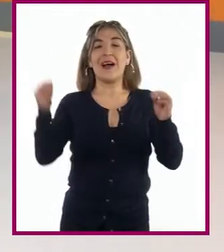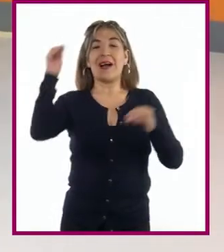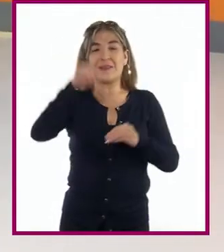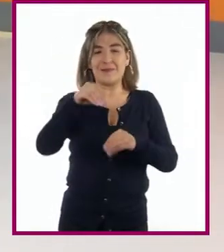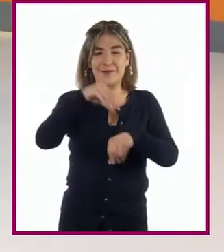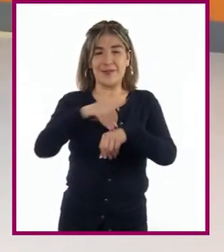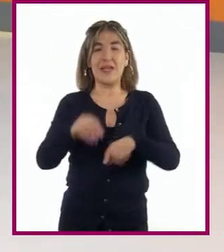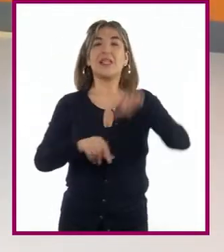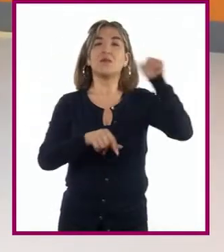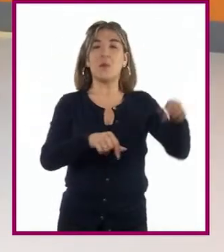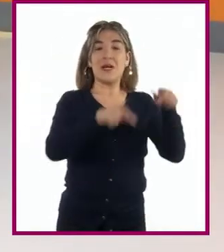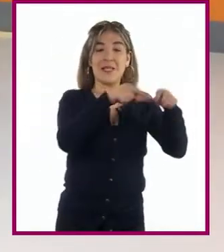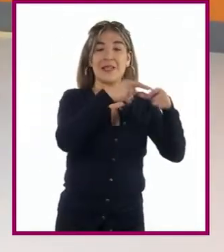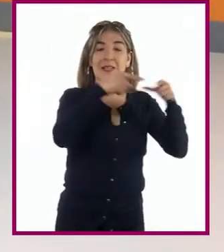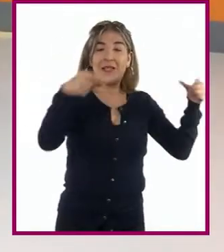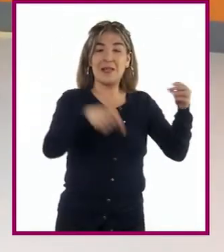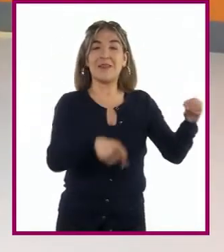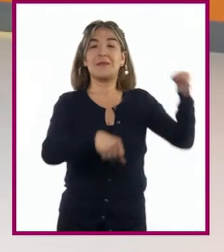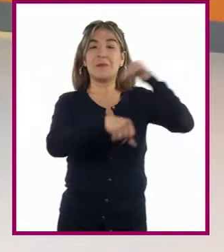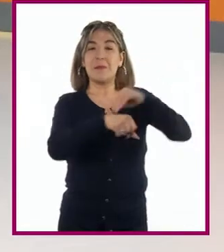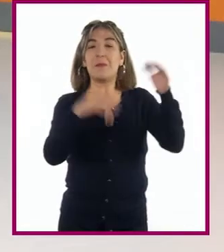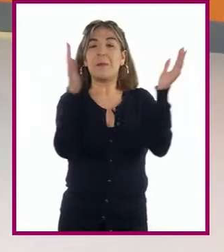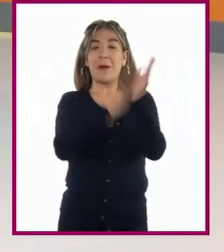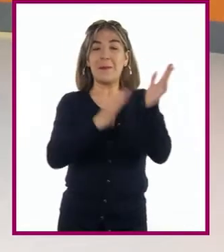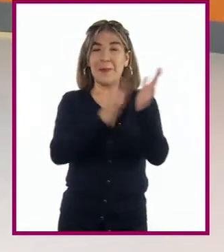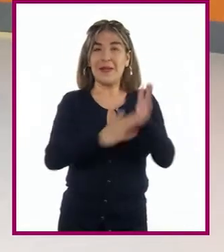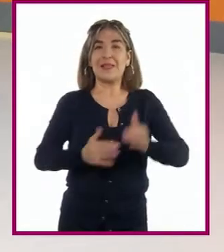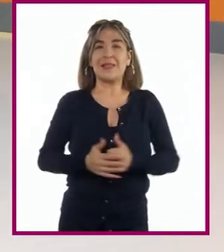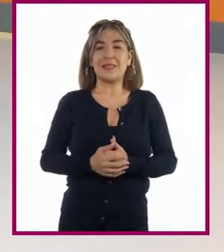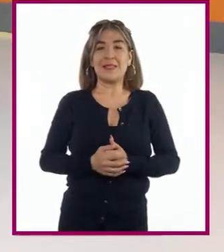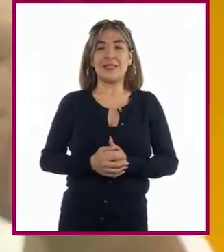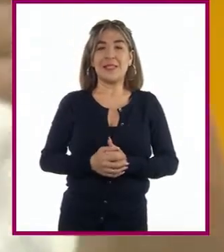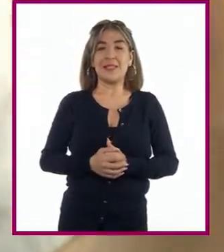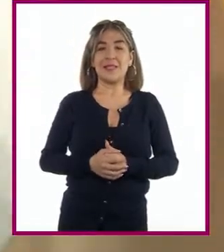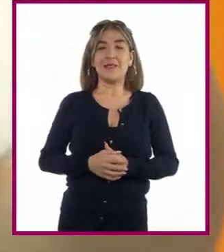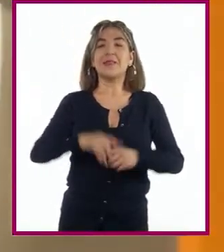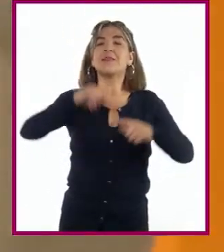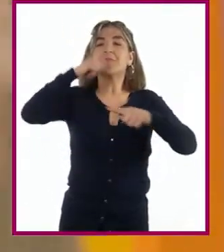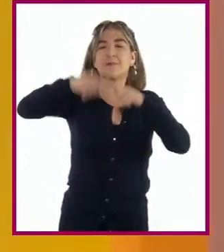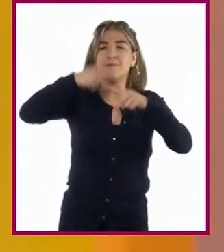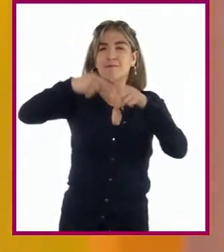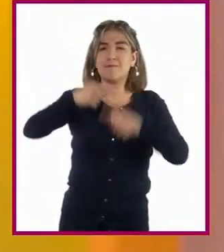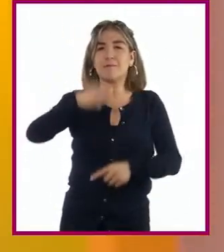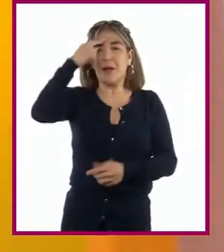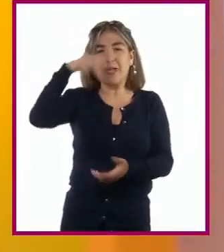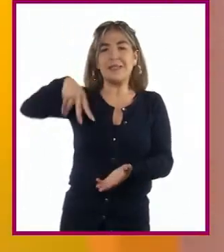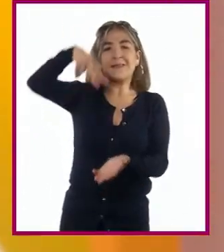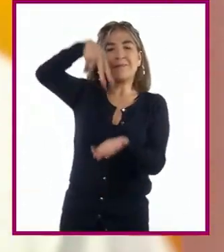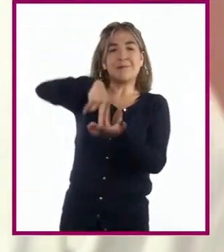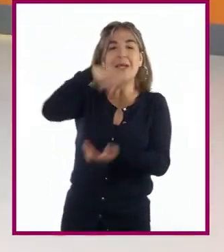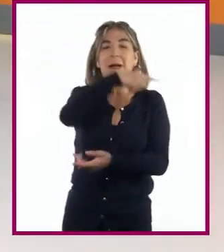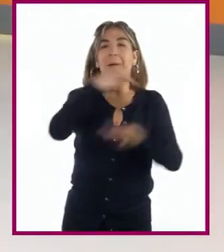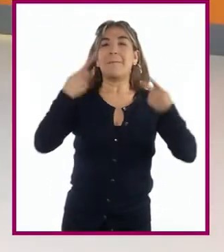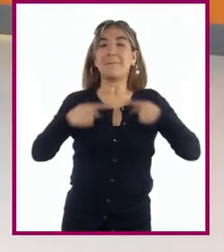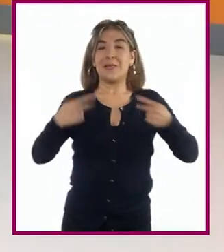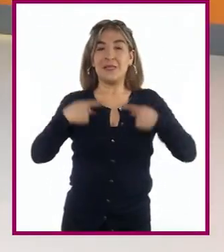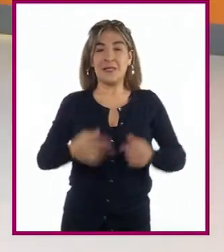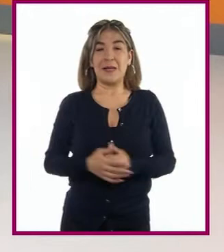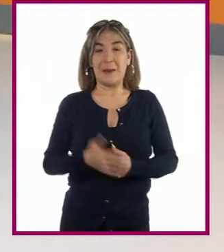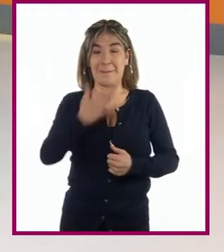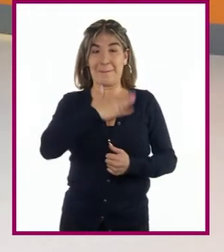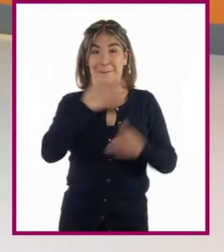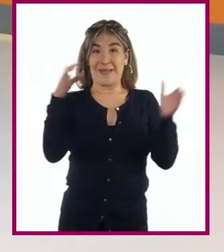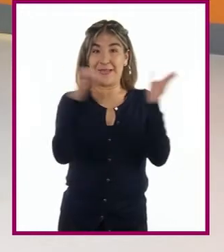Luego, en la regla, le pegué un papel, le puse una hendidura para que fuera el personaje. Mi